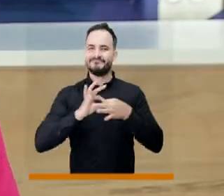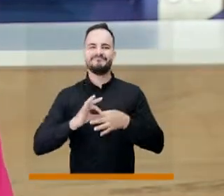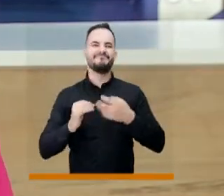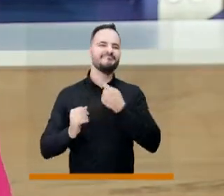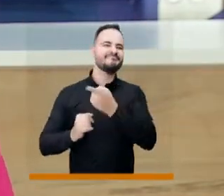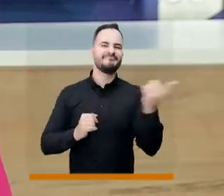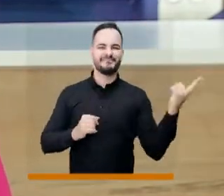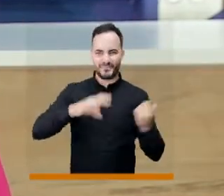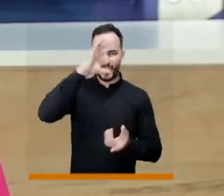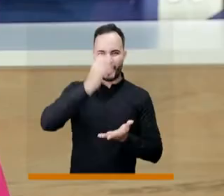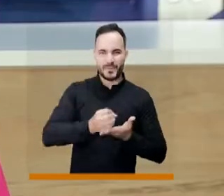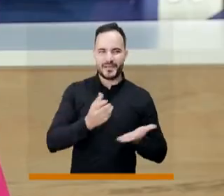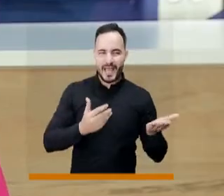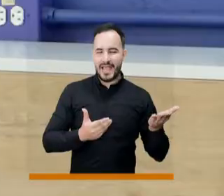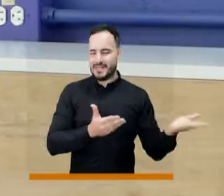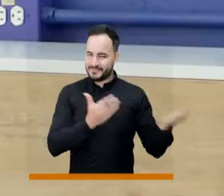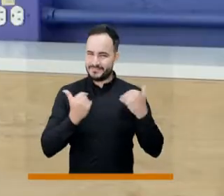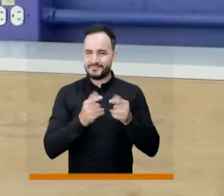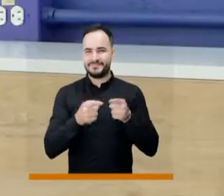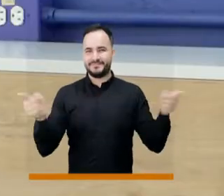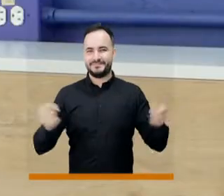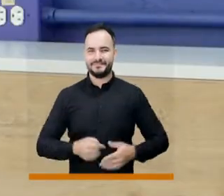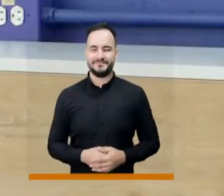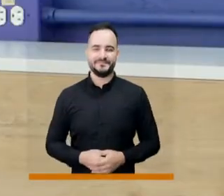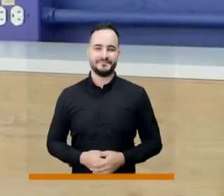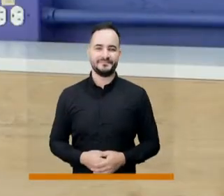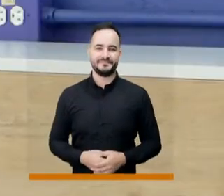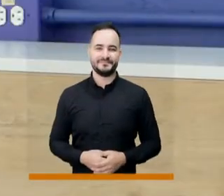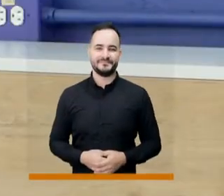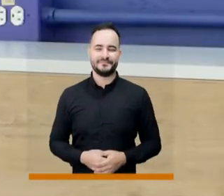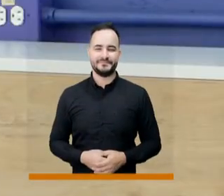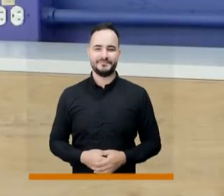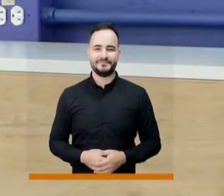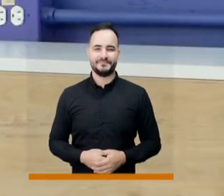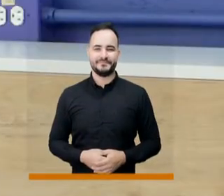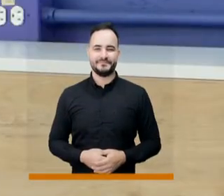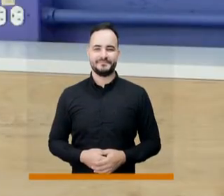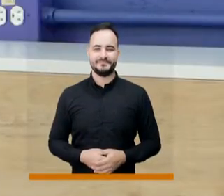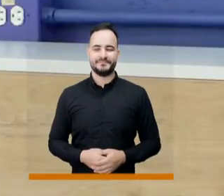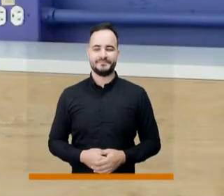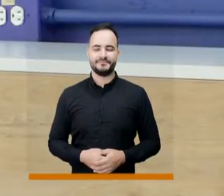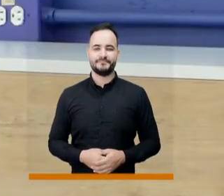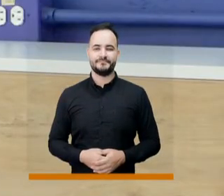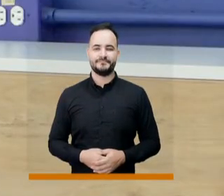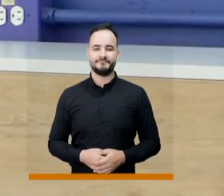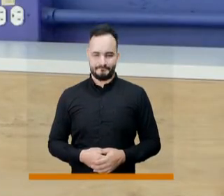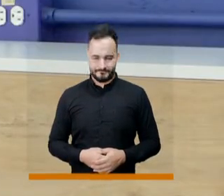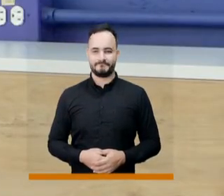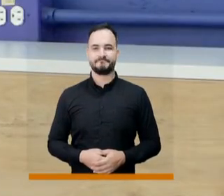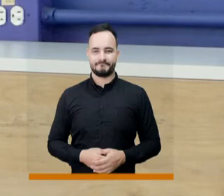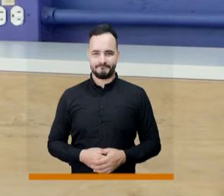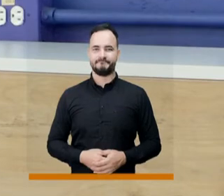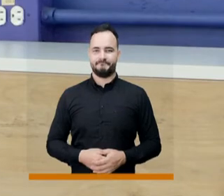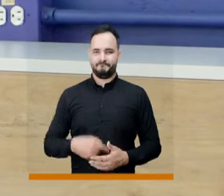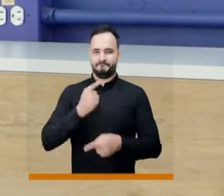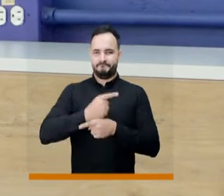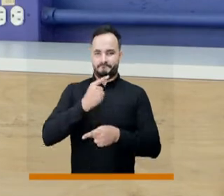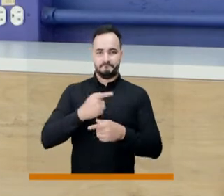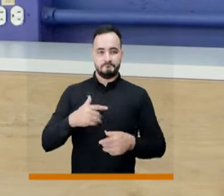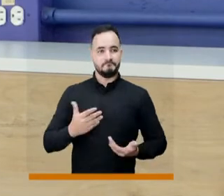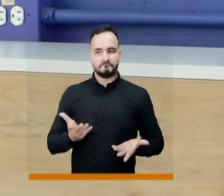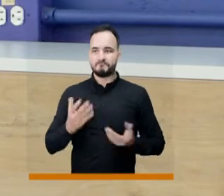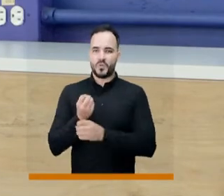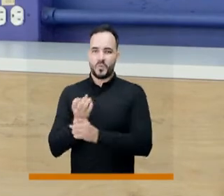área metropolitana. Oiga, una maravilla. Pues bueno, nosotros nos vamos con Camilo, que como siempre, de frente a la gente, está buscando